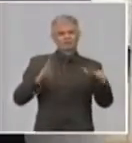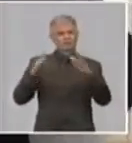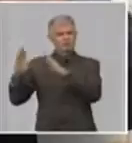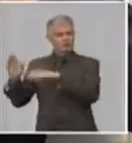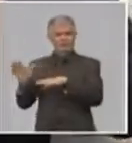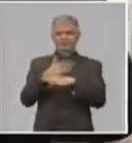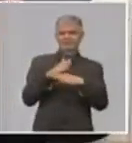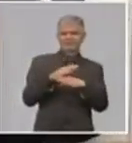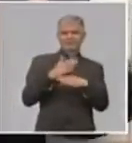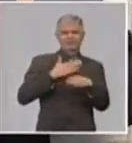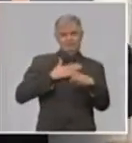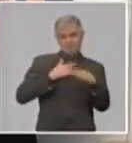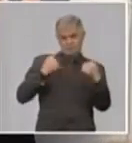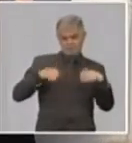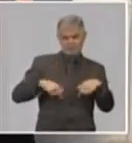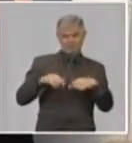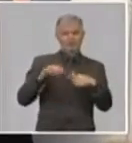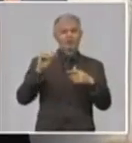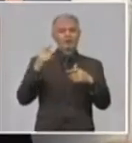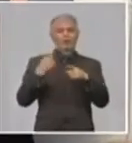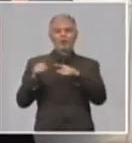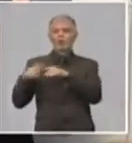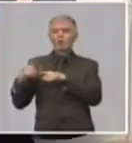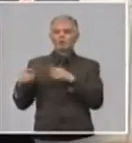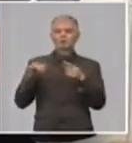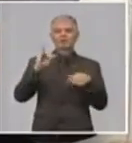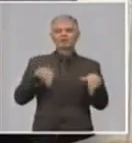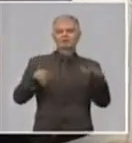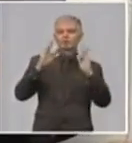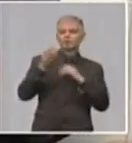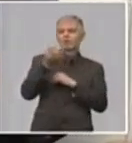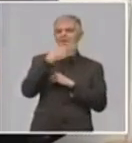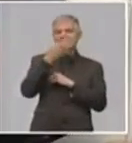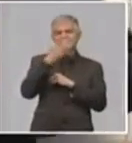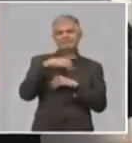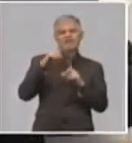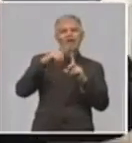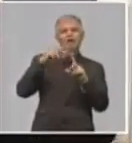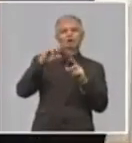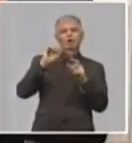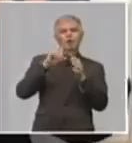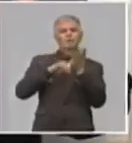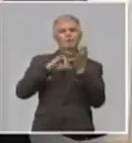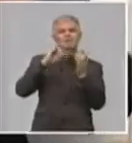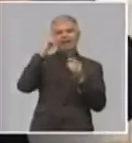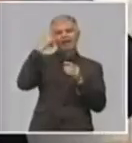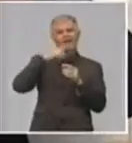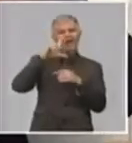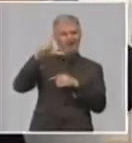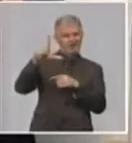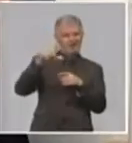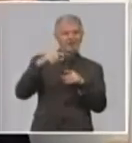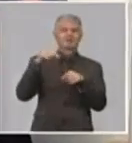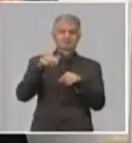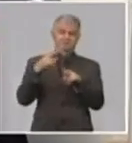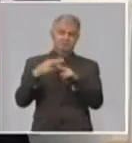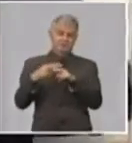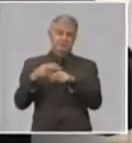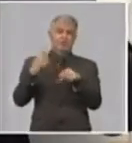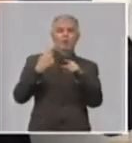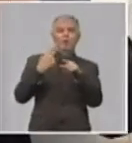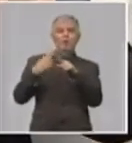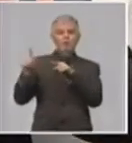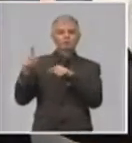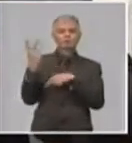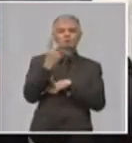además del Instituto Fenla tenemos una participación muy destacada, el Instituto de Medicina Tropical, de los dos organismos regulatorios que